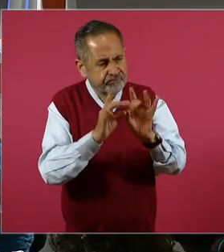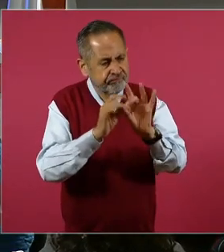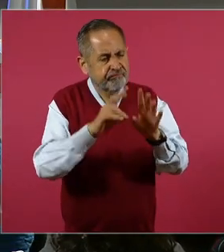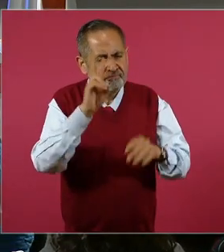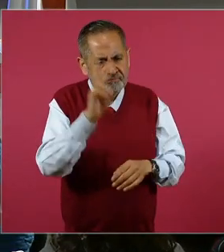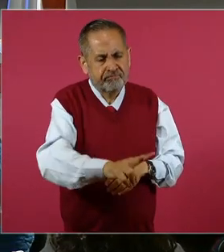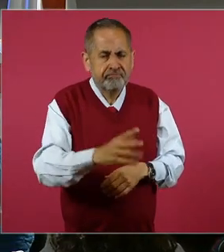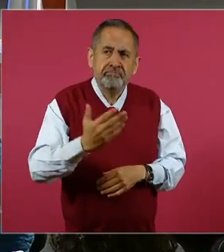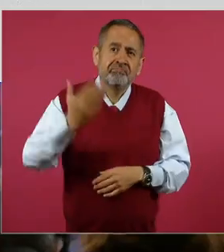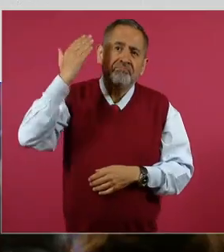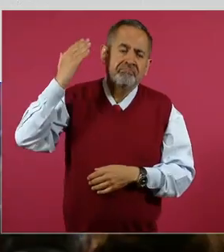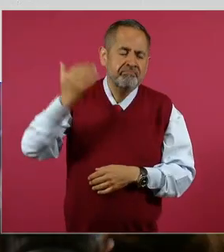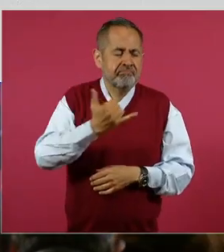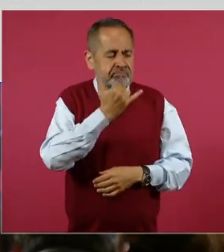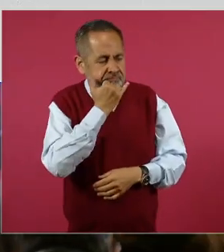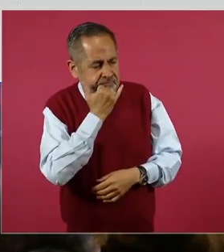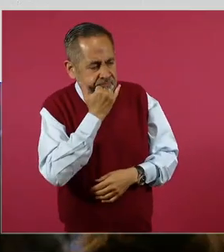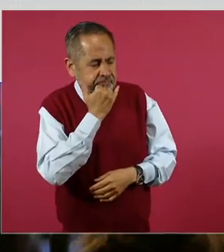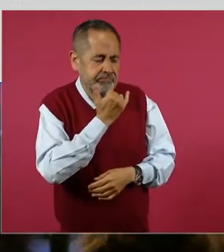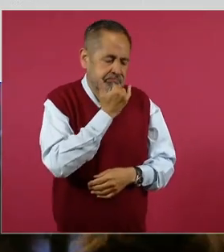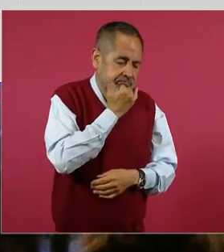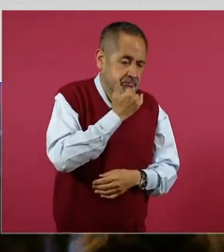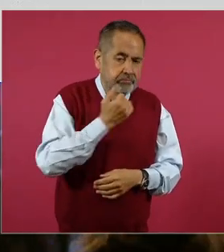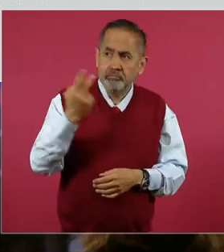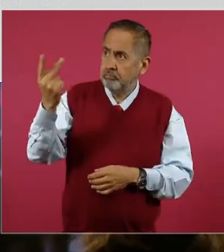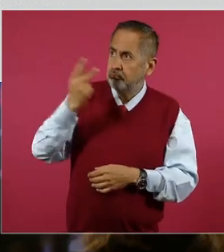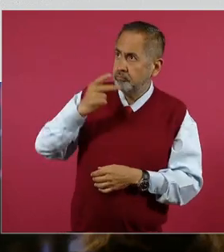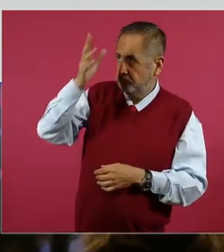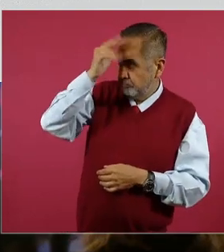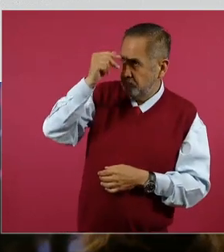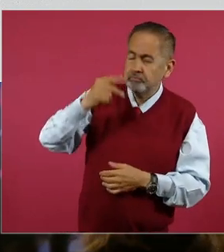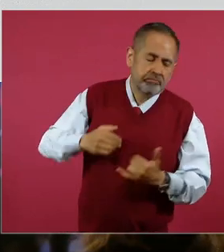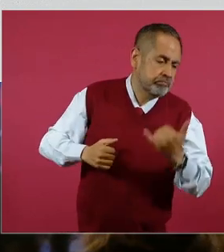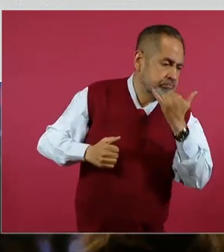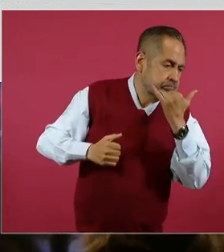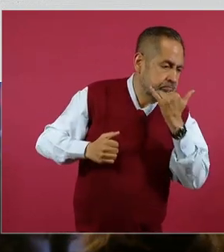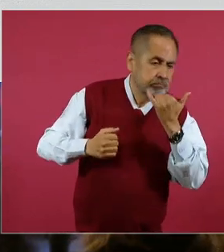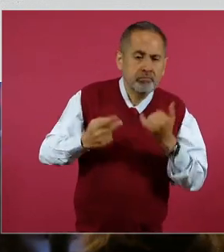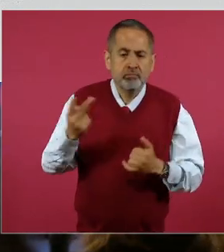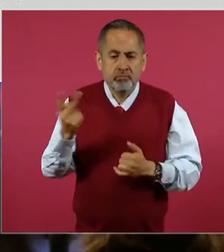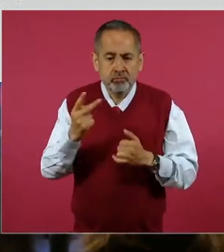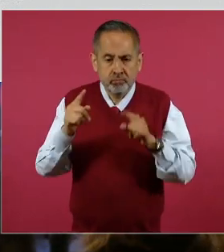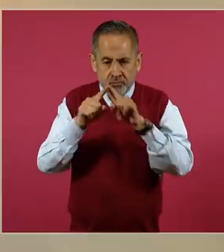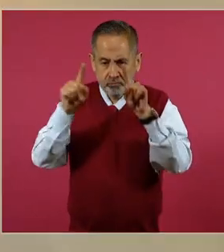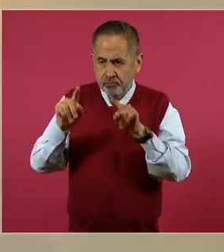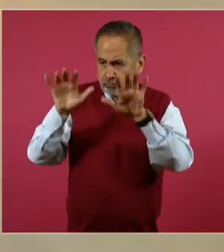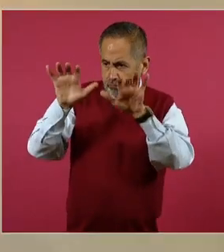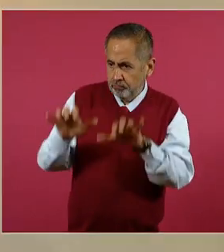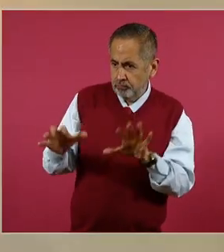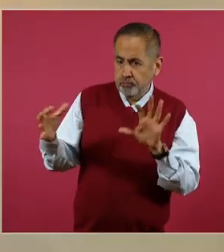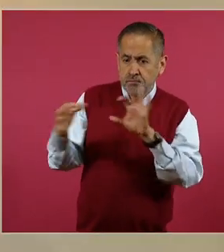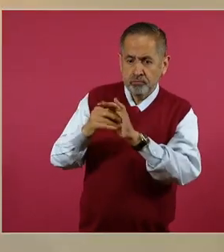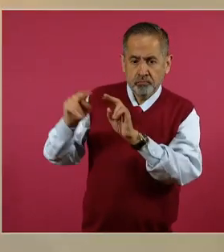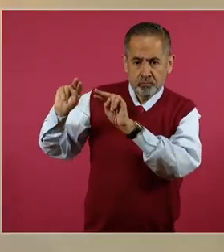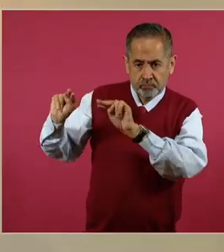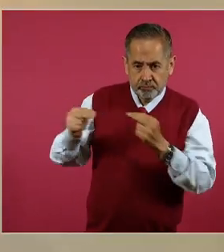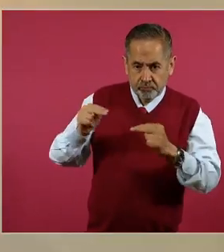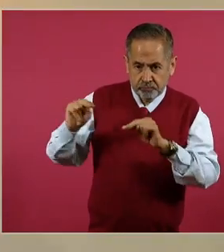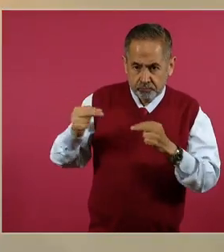causados y que ambos países acuerden y redacten un relato compartido, público